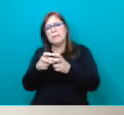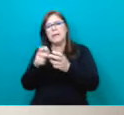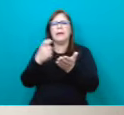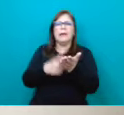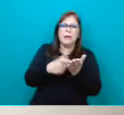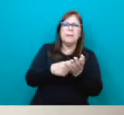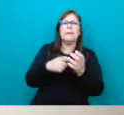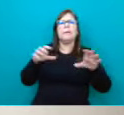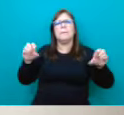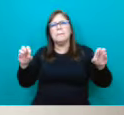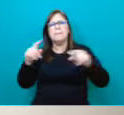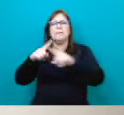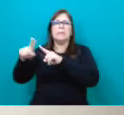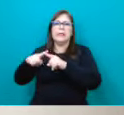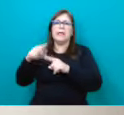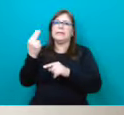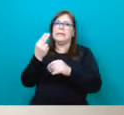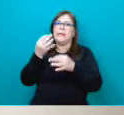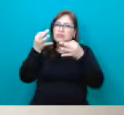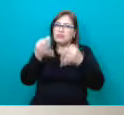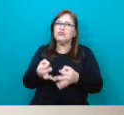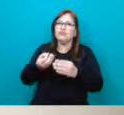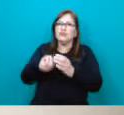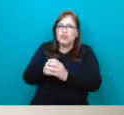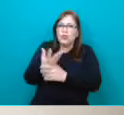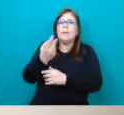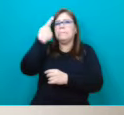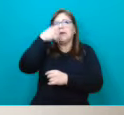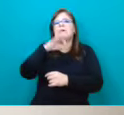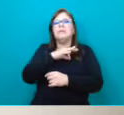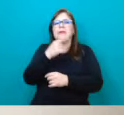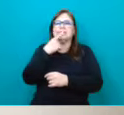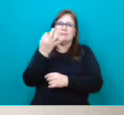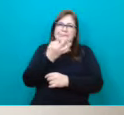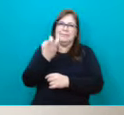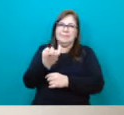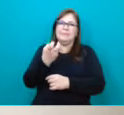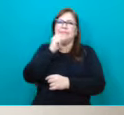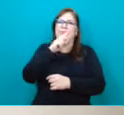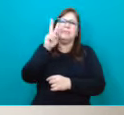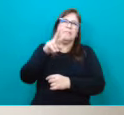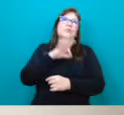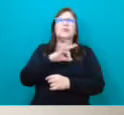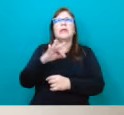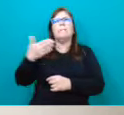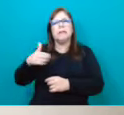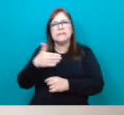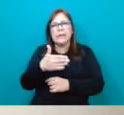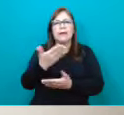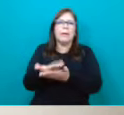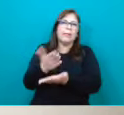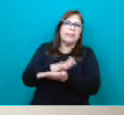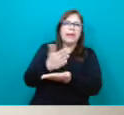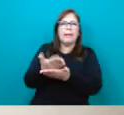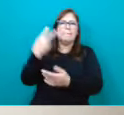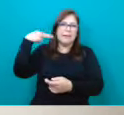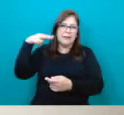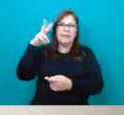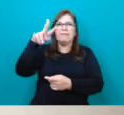serán frescos y con el sabor exquisito de esta región de México. No puedes perderte, por ejemplo, el pescado a la